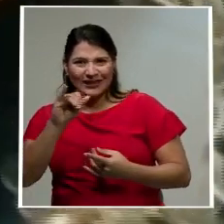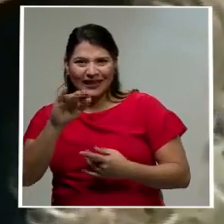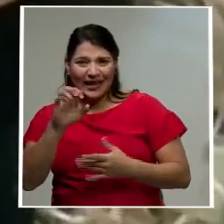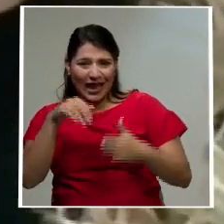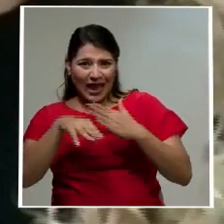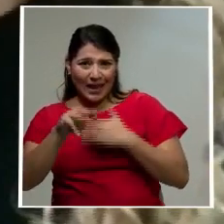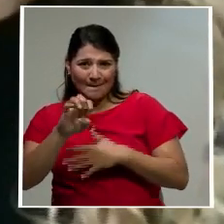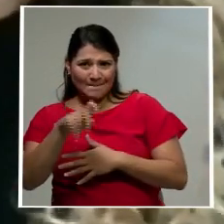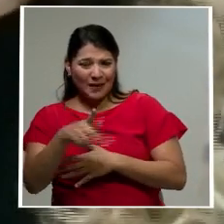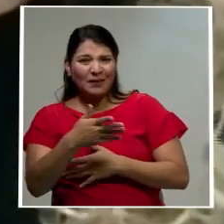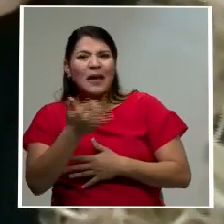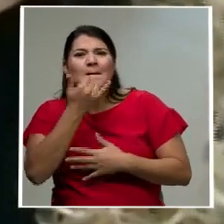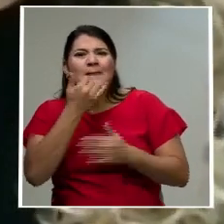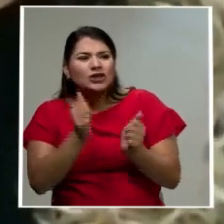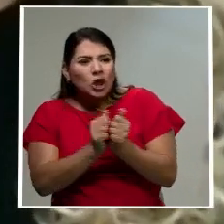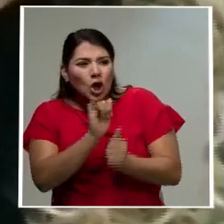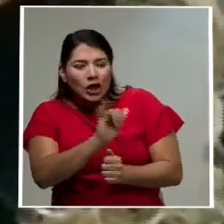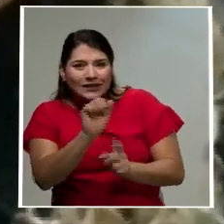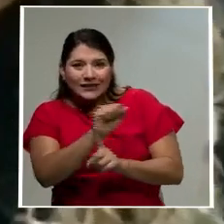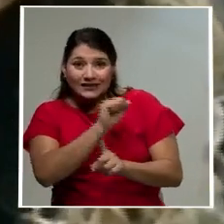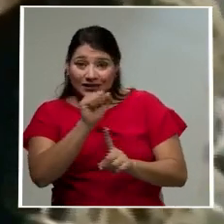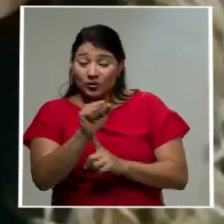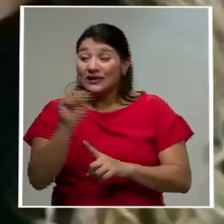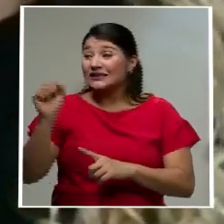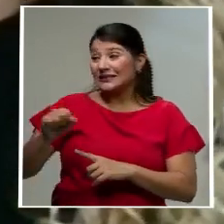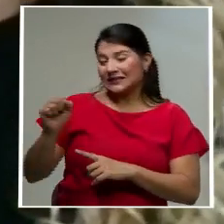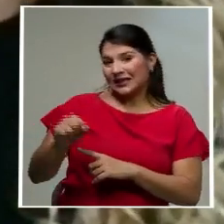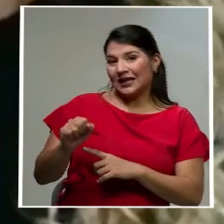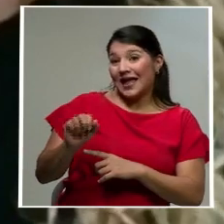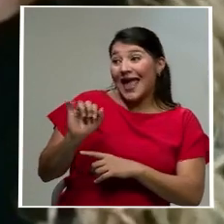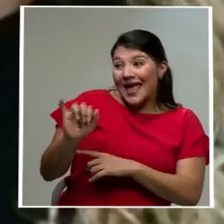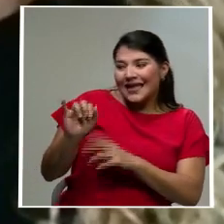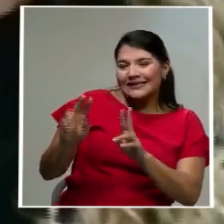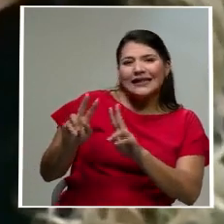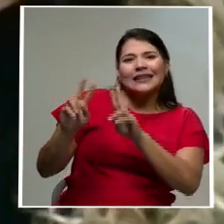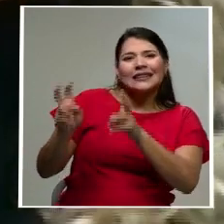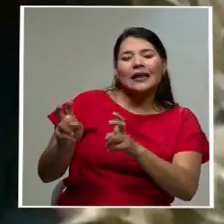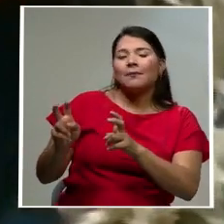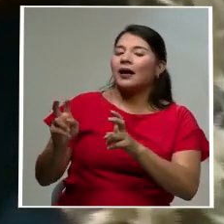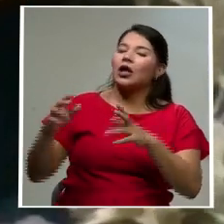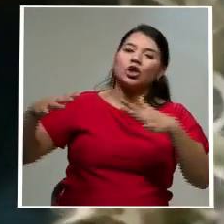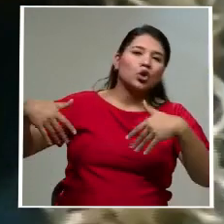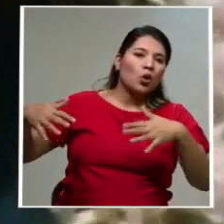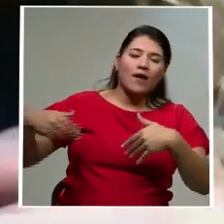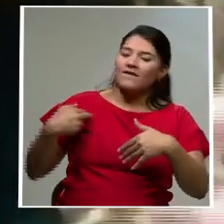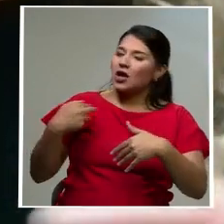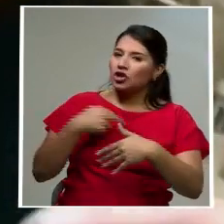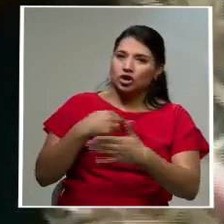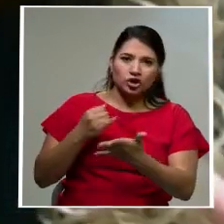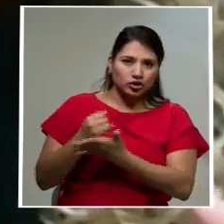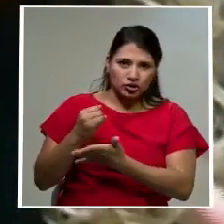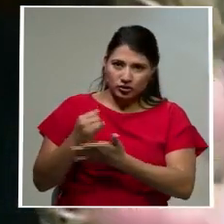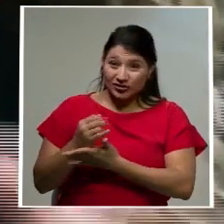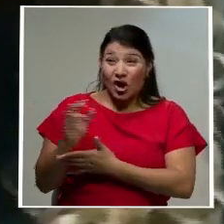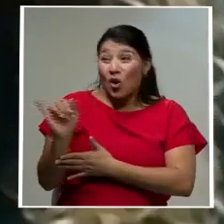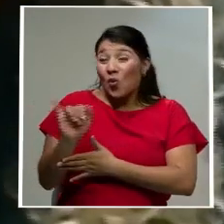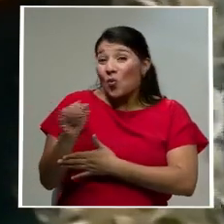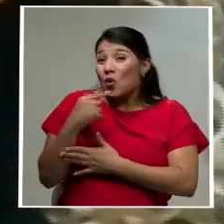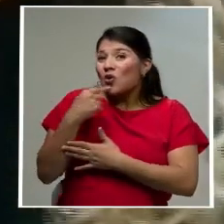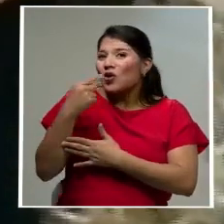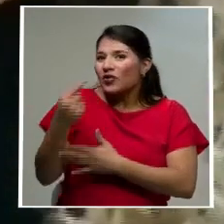Sí, en ese caso específico la comisión no ha ahondado, ¿verdad? Como le digo, tenemos 3 o 4 expedientes